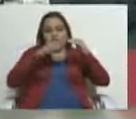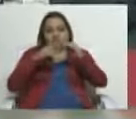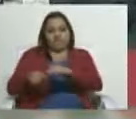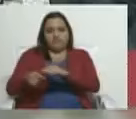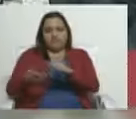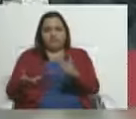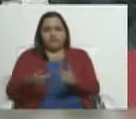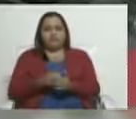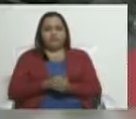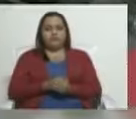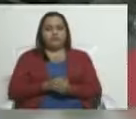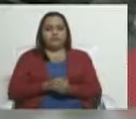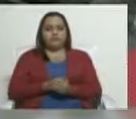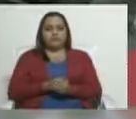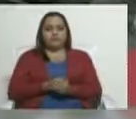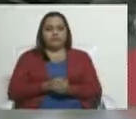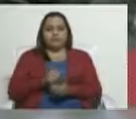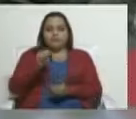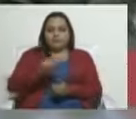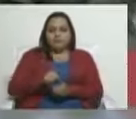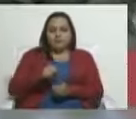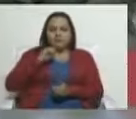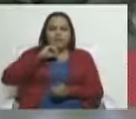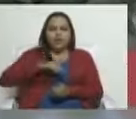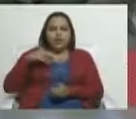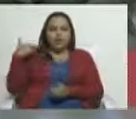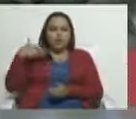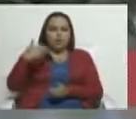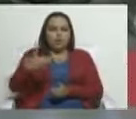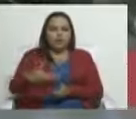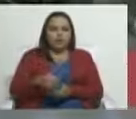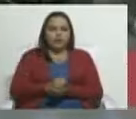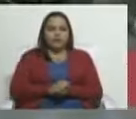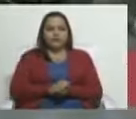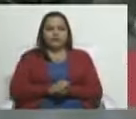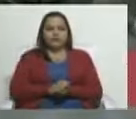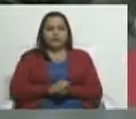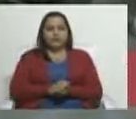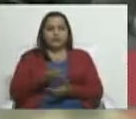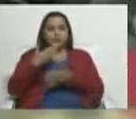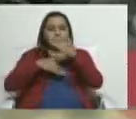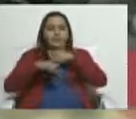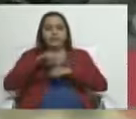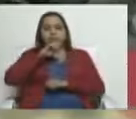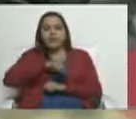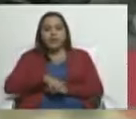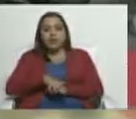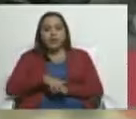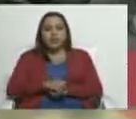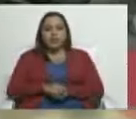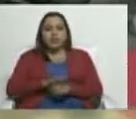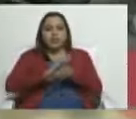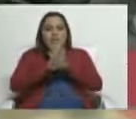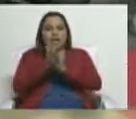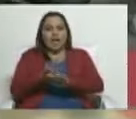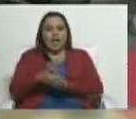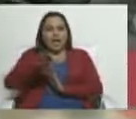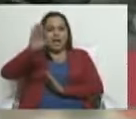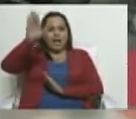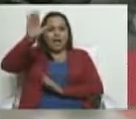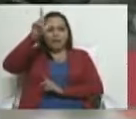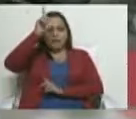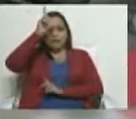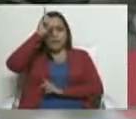forma. Ahora bien, estamos hablando de eventos históricos y en un momento de la historia se pensó que con la caída del Reichstag en